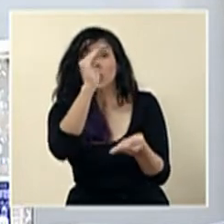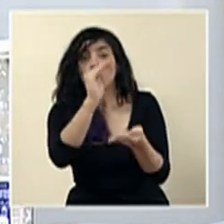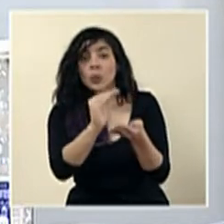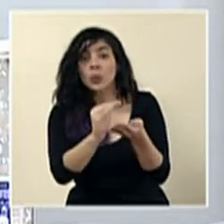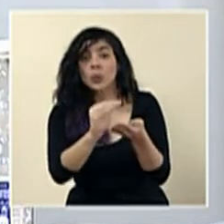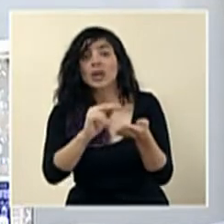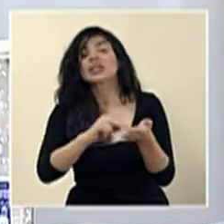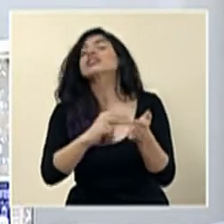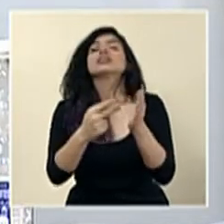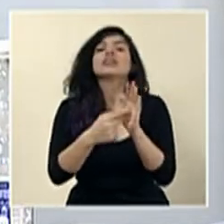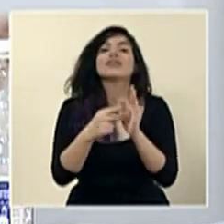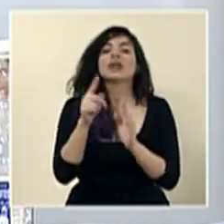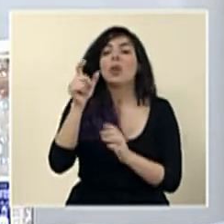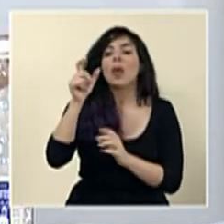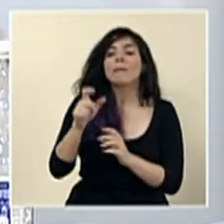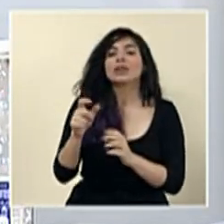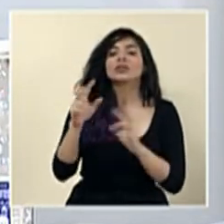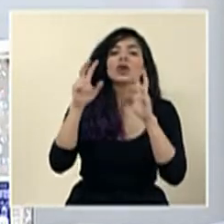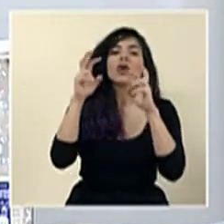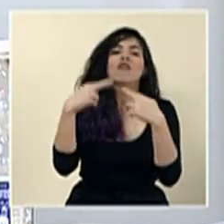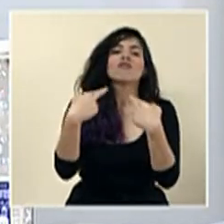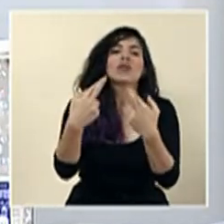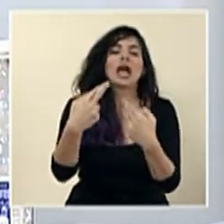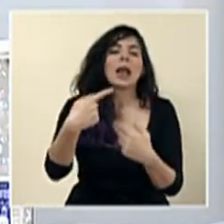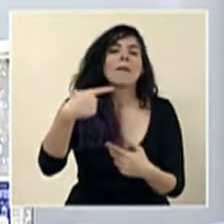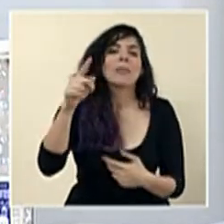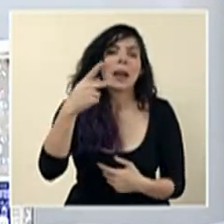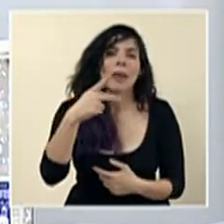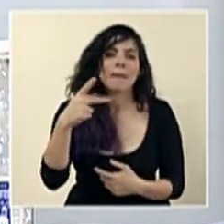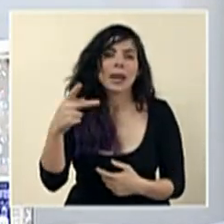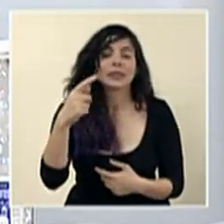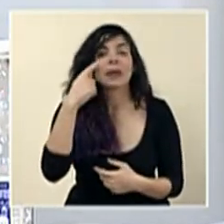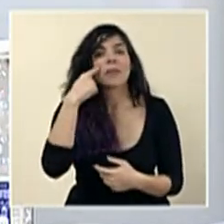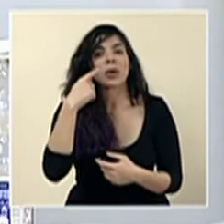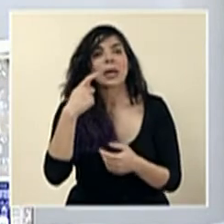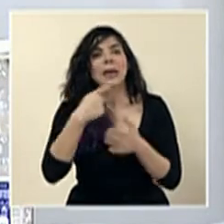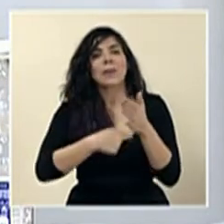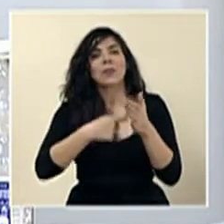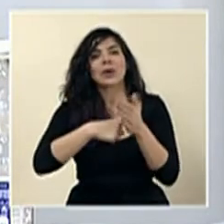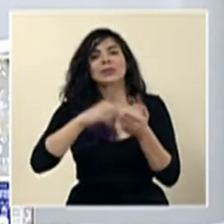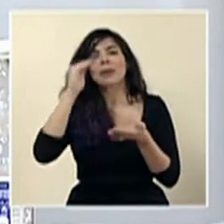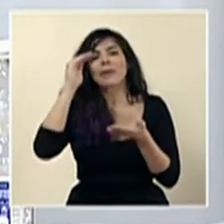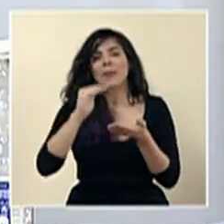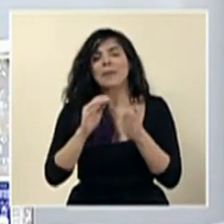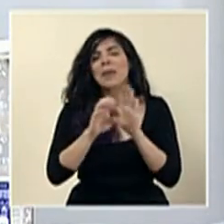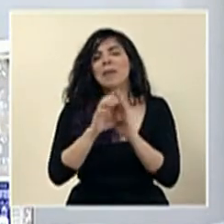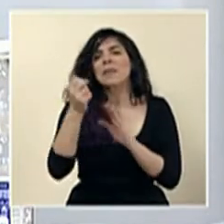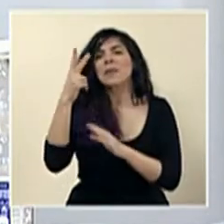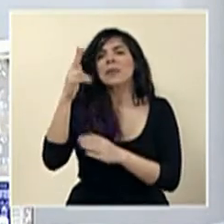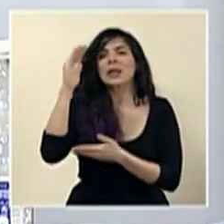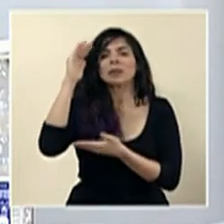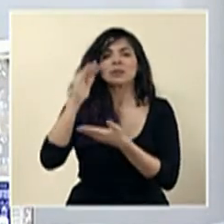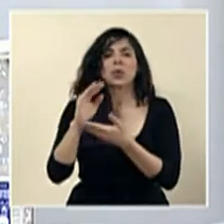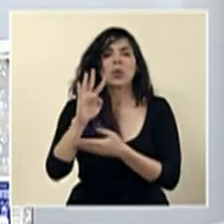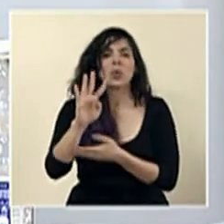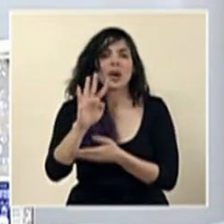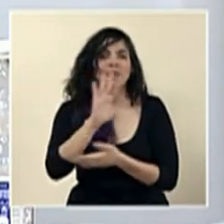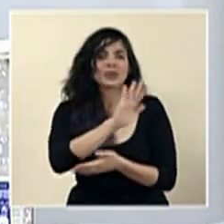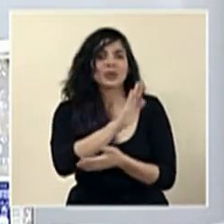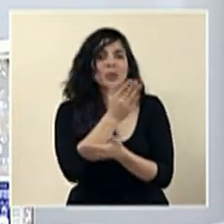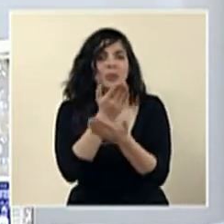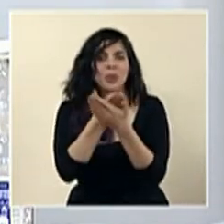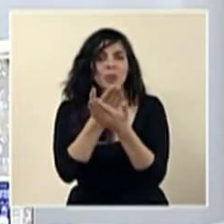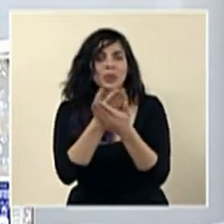está subsidiando a alguien que vaya a la playa, ¿verdad? Porque paga menos impuesto, digamos del 13 al 4, que es la propuesta del